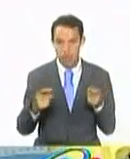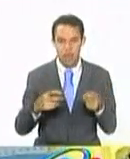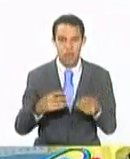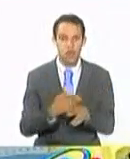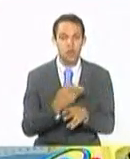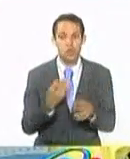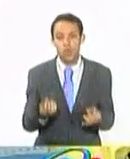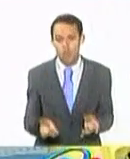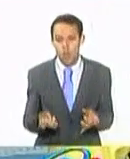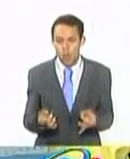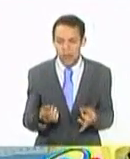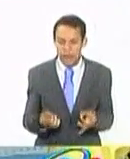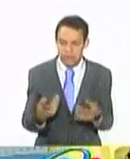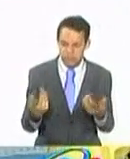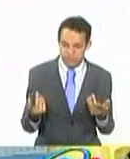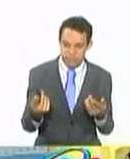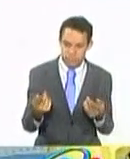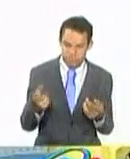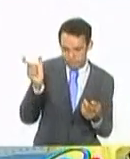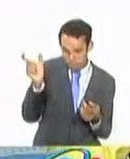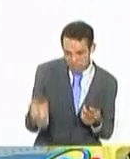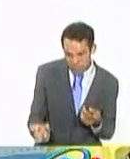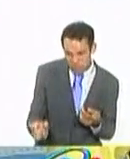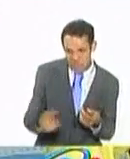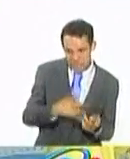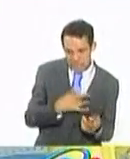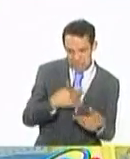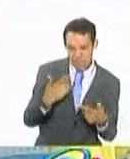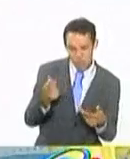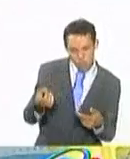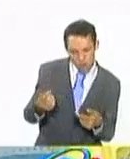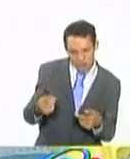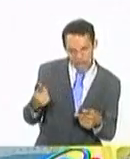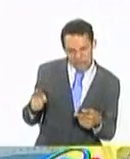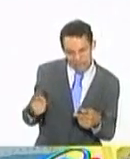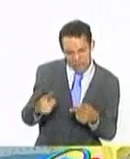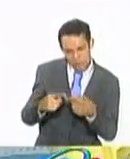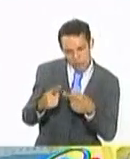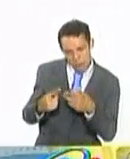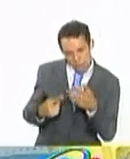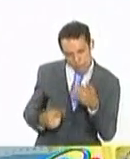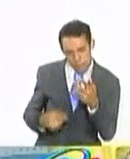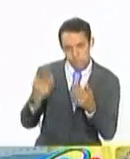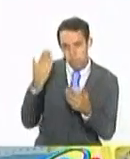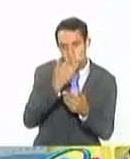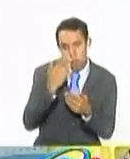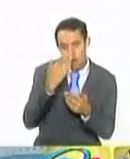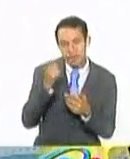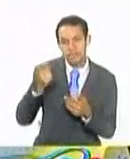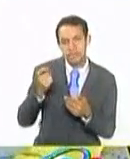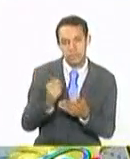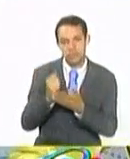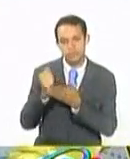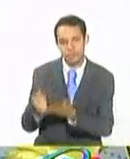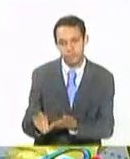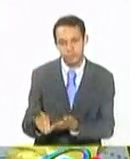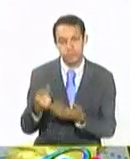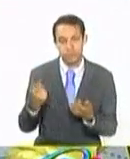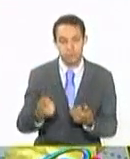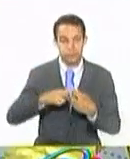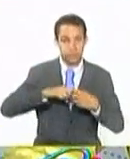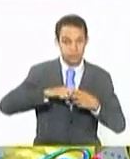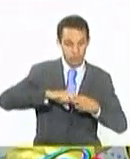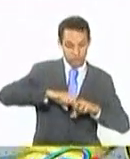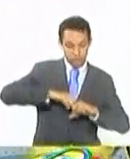dolores entonces hay que hacer el diagnóstico para poder hacer un tratamiento ahora la artritis